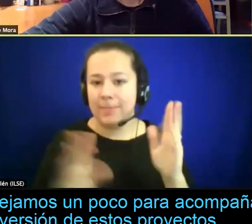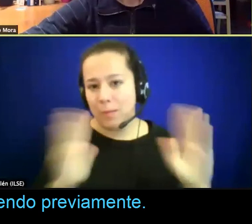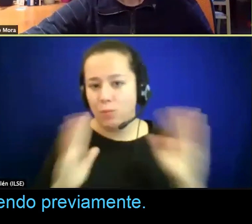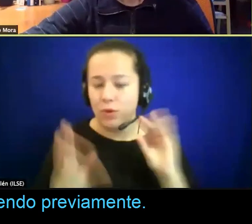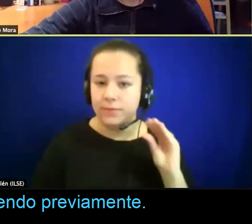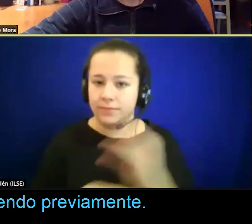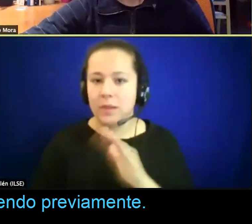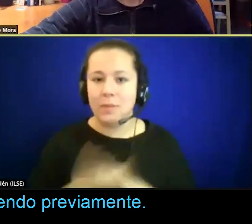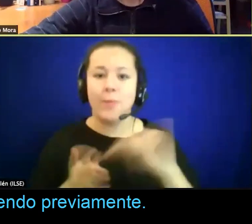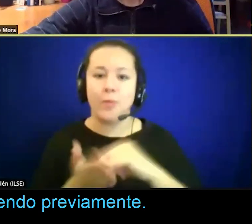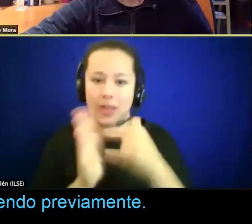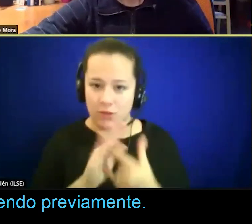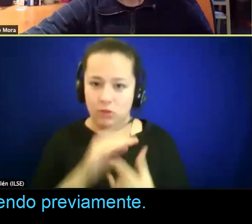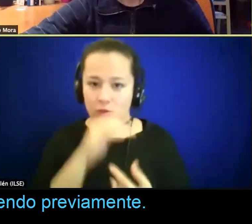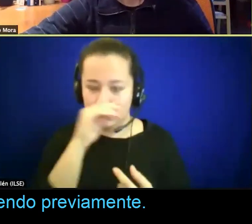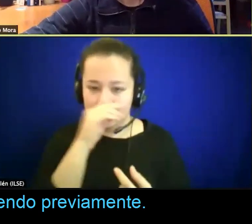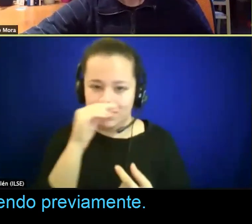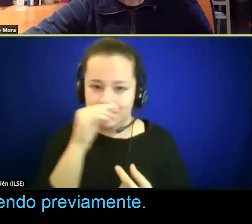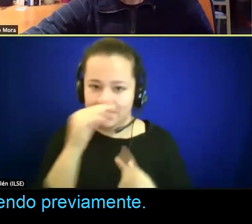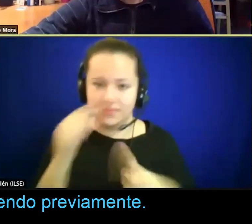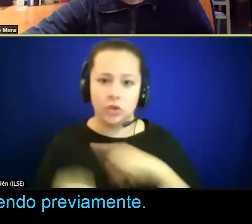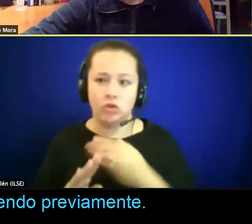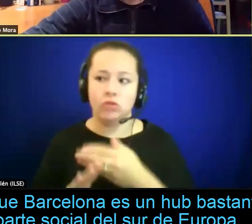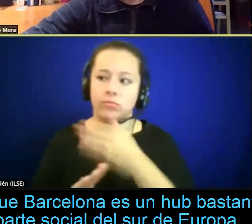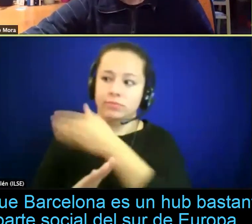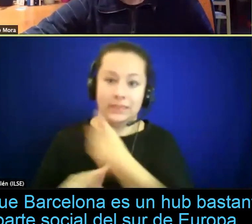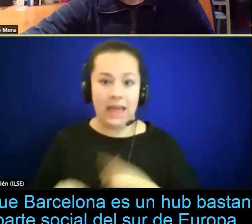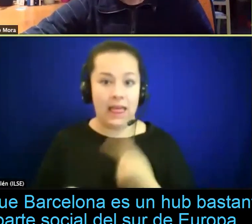que hemos ido invirtiendo previamente. Aquí,